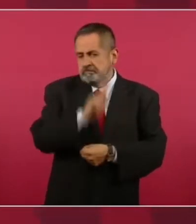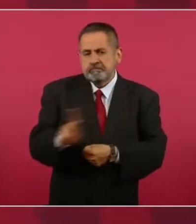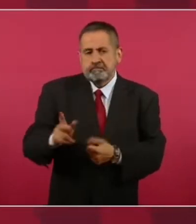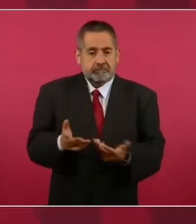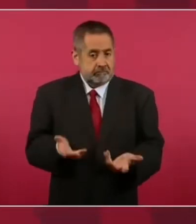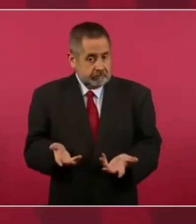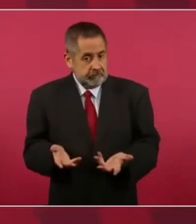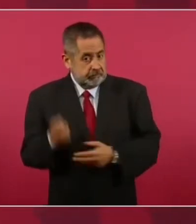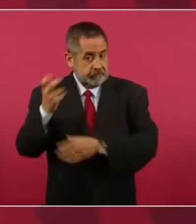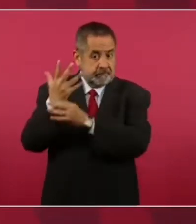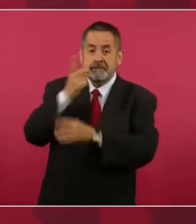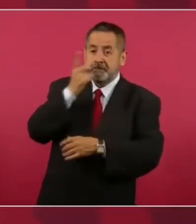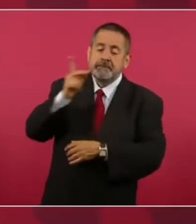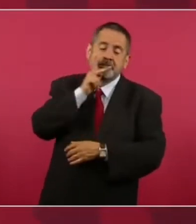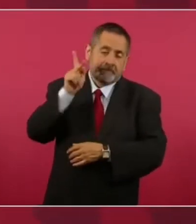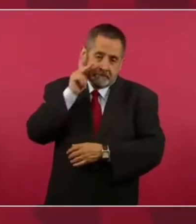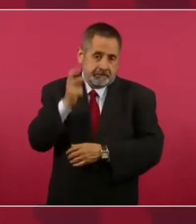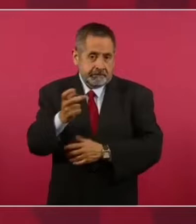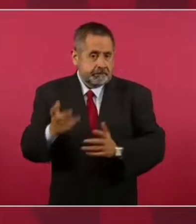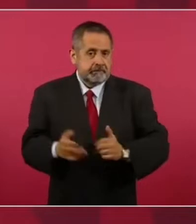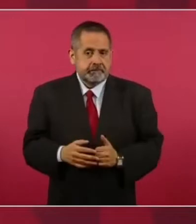Esa era la